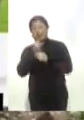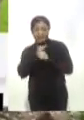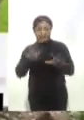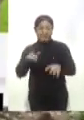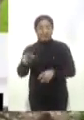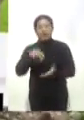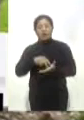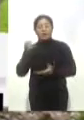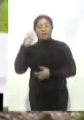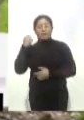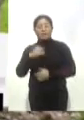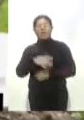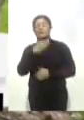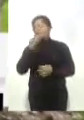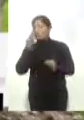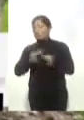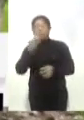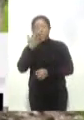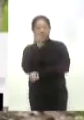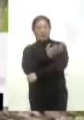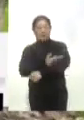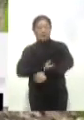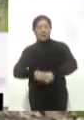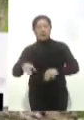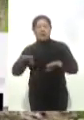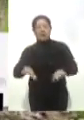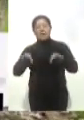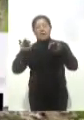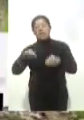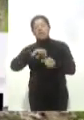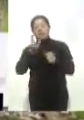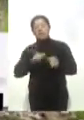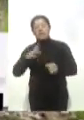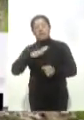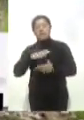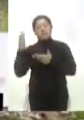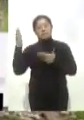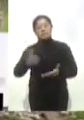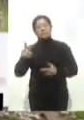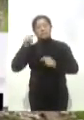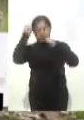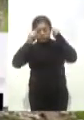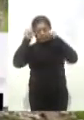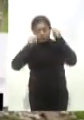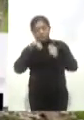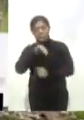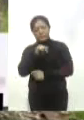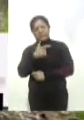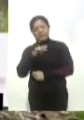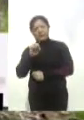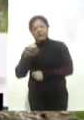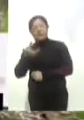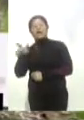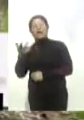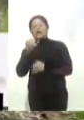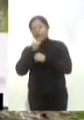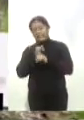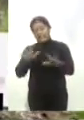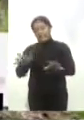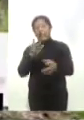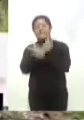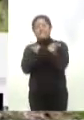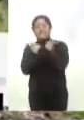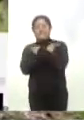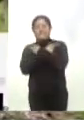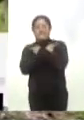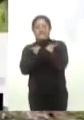que iniciará en punto de las 17 horas en Palacio Nacional estará presente el secretario de Turismo, Miguel Torruco Marqués, quien informará sobre las vacaciones del ciclo escolar.